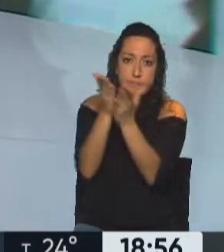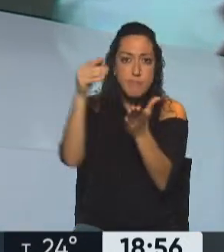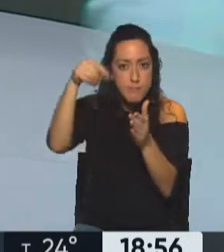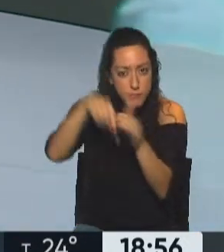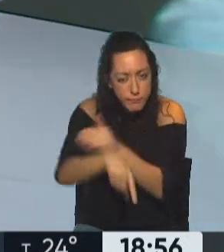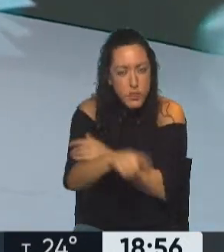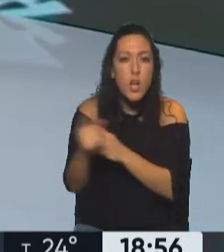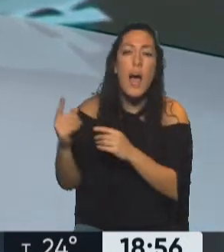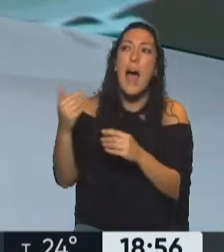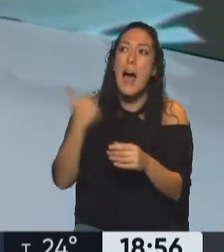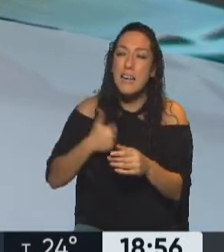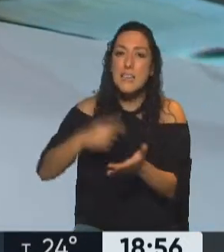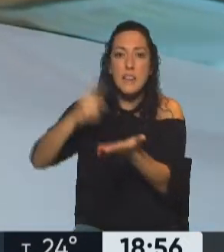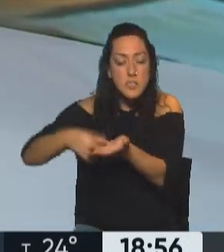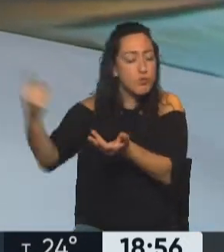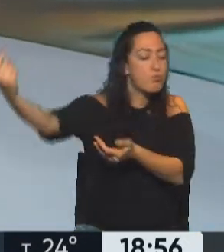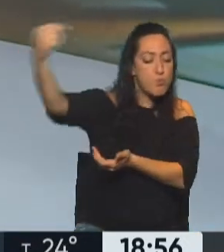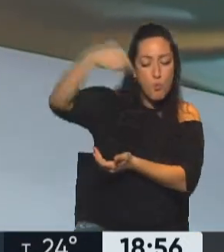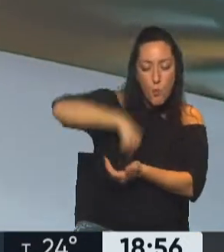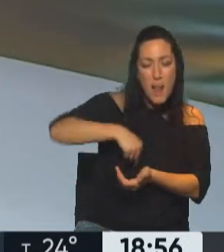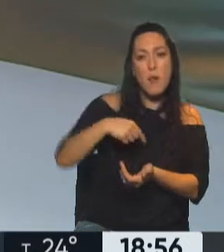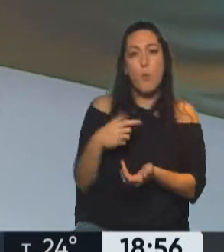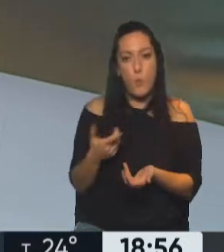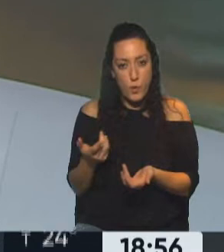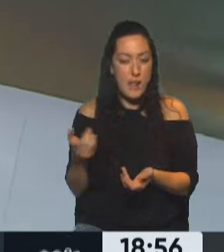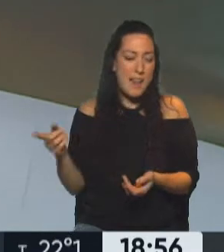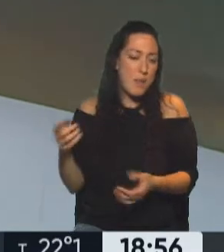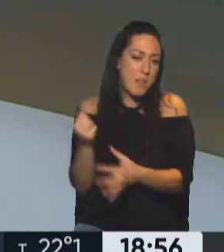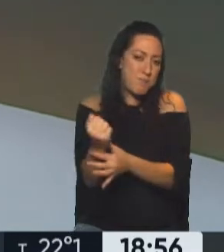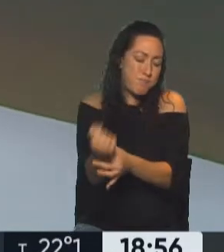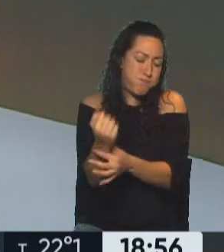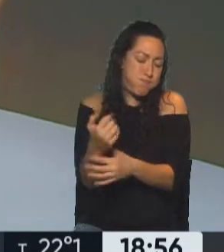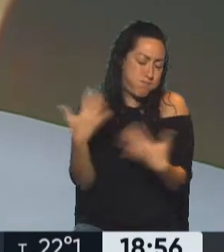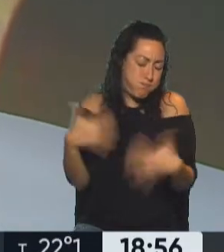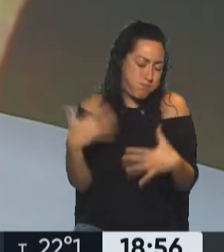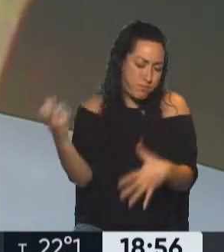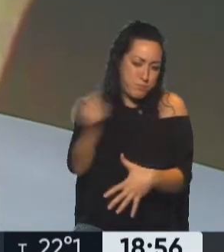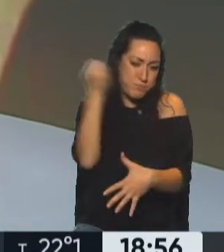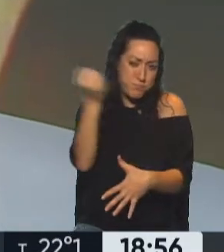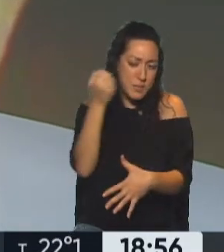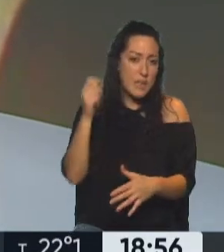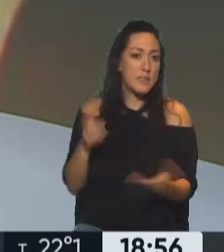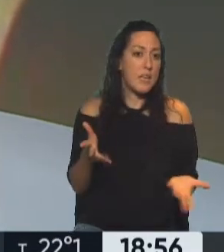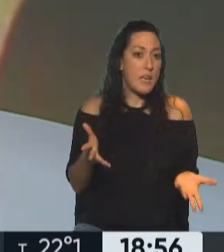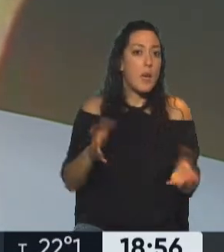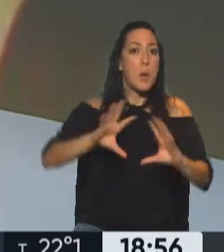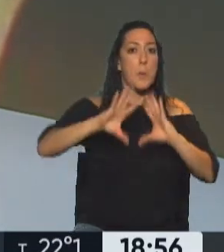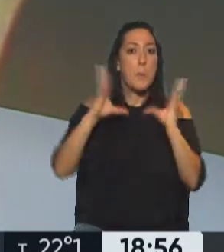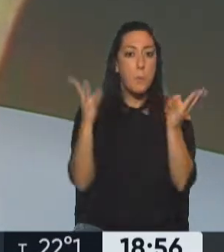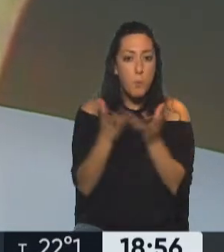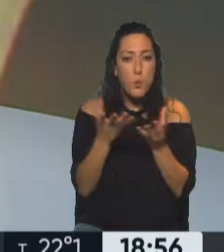sus conocimientos ida y vuelta un gigante un gigante en un mundo donde están